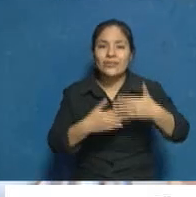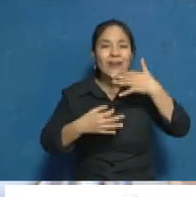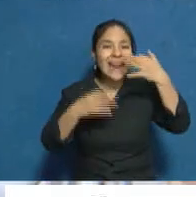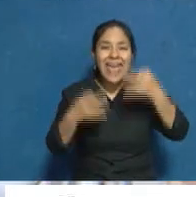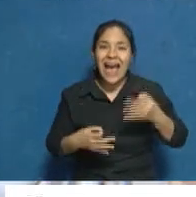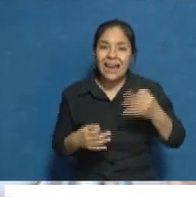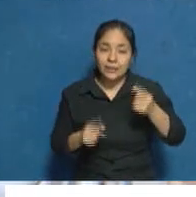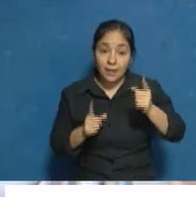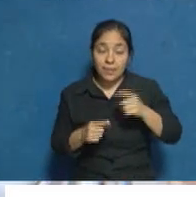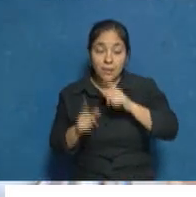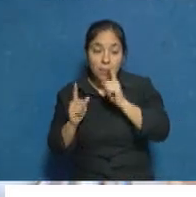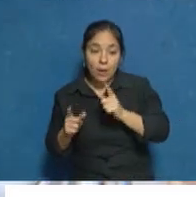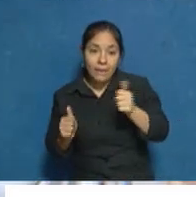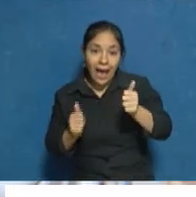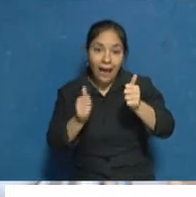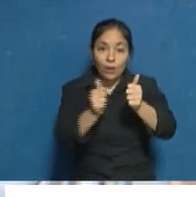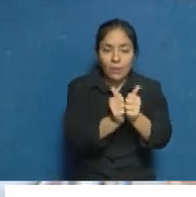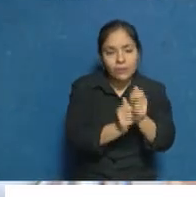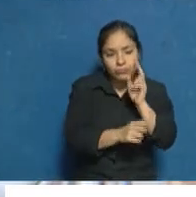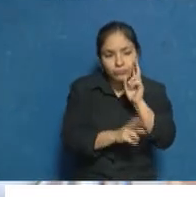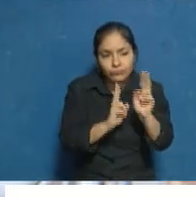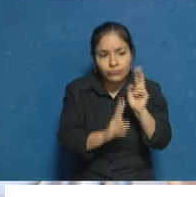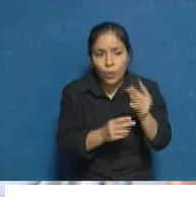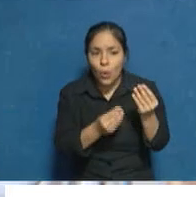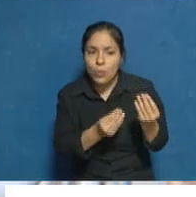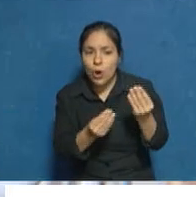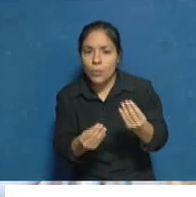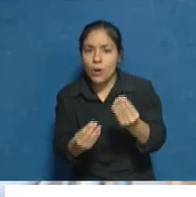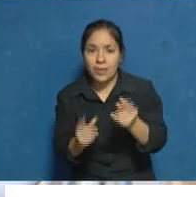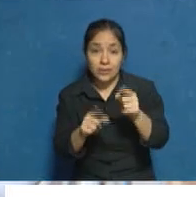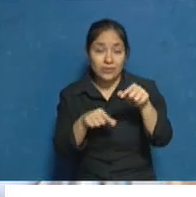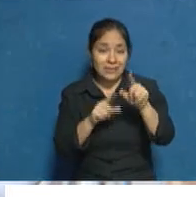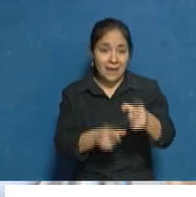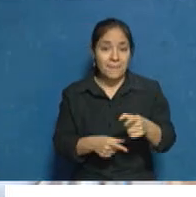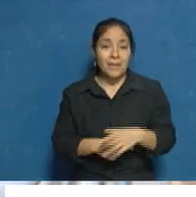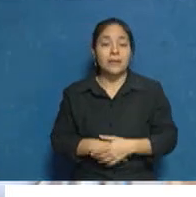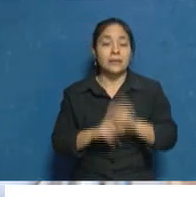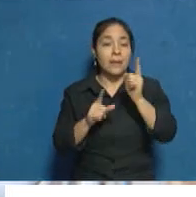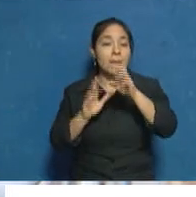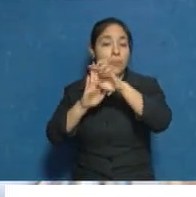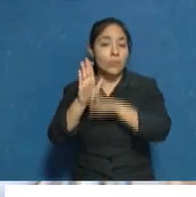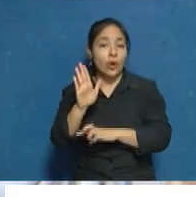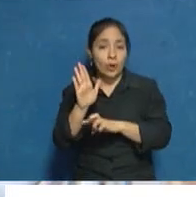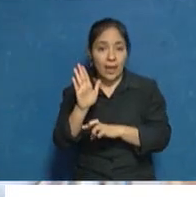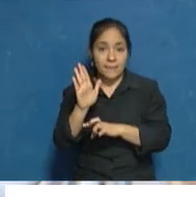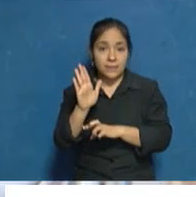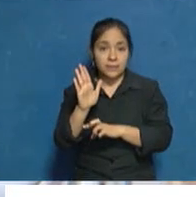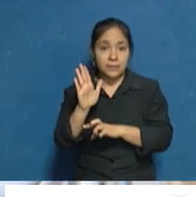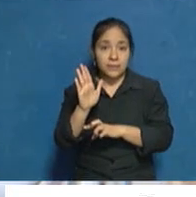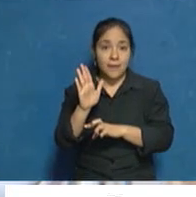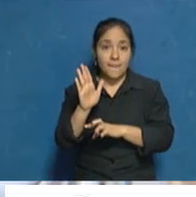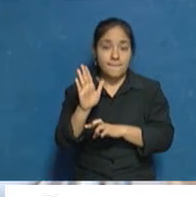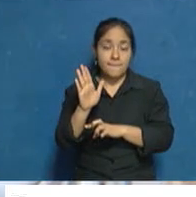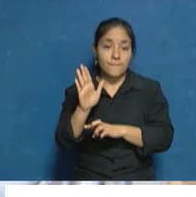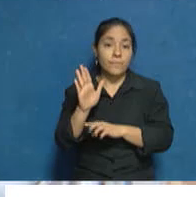el acompañamiento que estamos dando desde la Dirección General de Escuela, de todos los programas que hacen